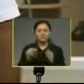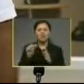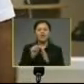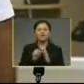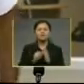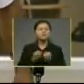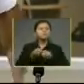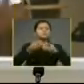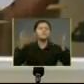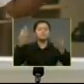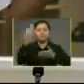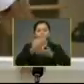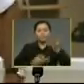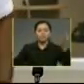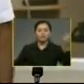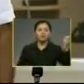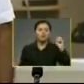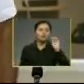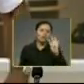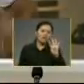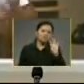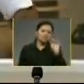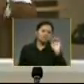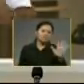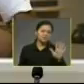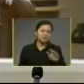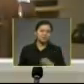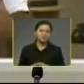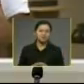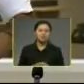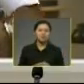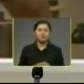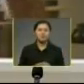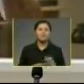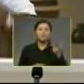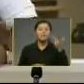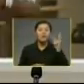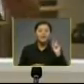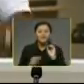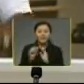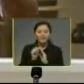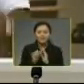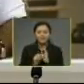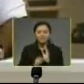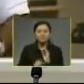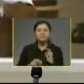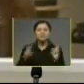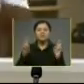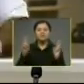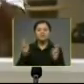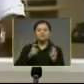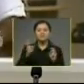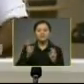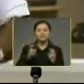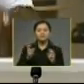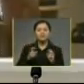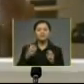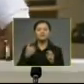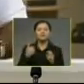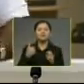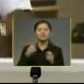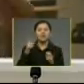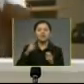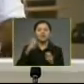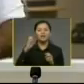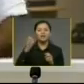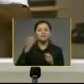llevar eso? ¿Cuatro, cinco artículos? 20 y pico de artículos necesariamente llevan inevitablemente a que el